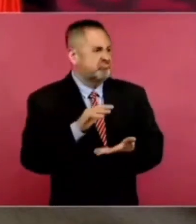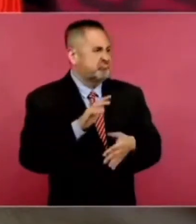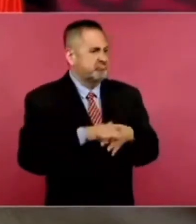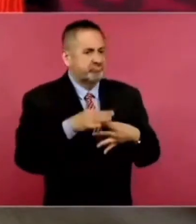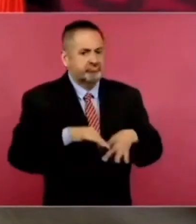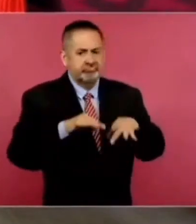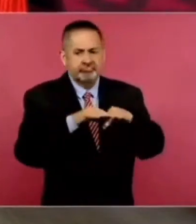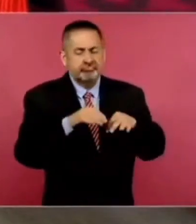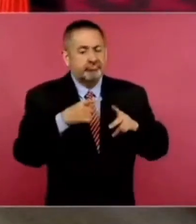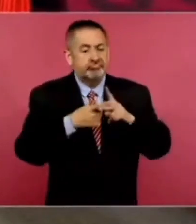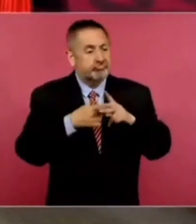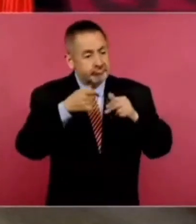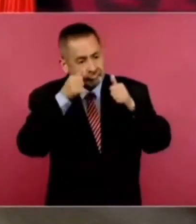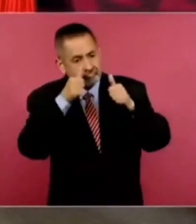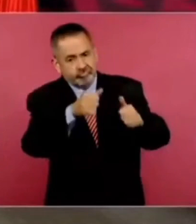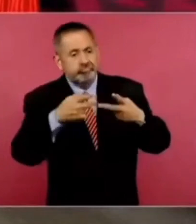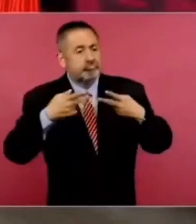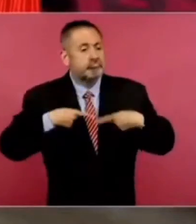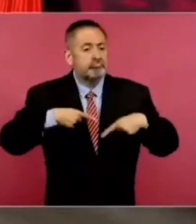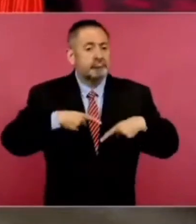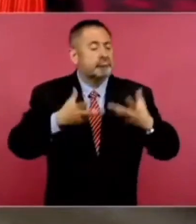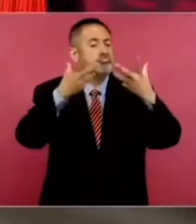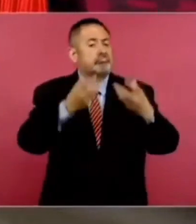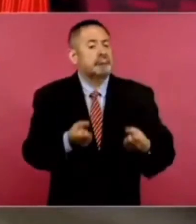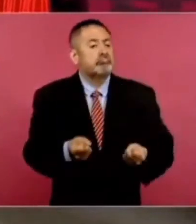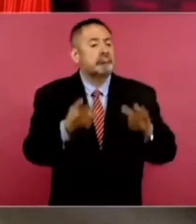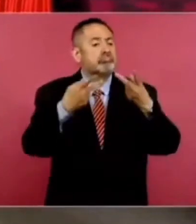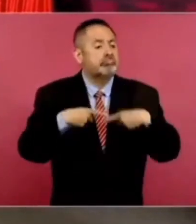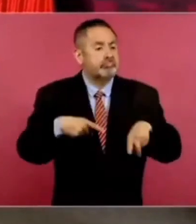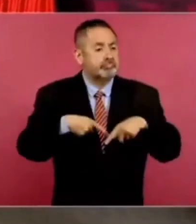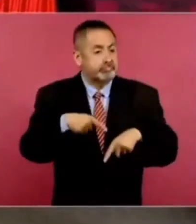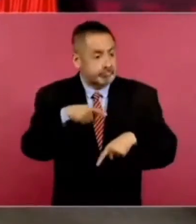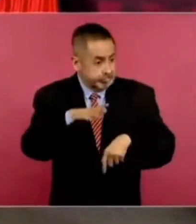importancia en la fórmula a la población.